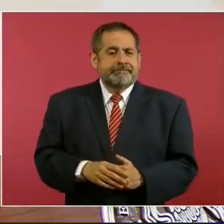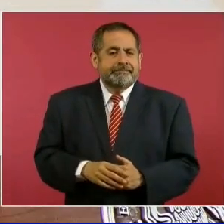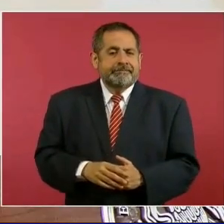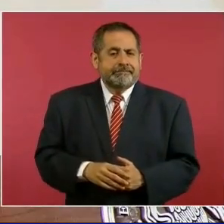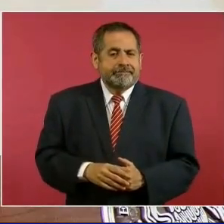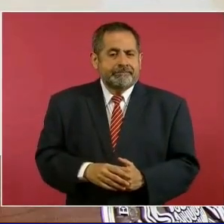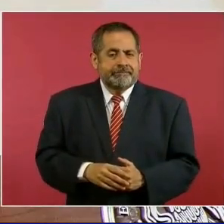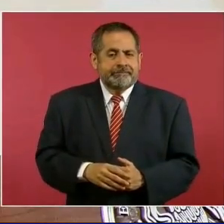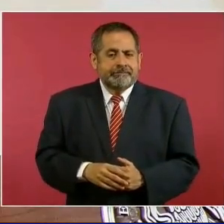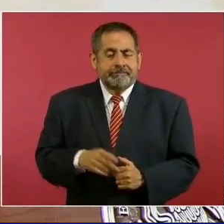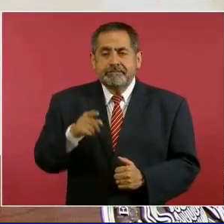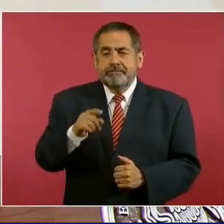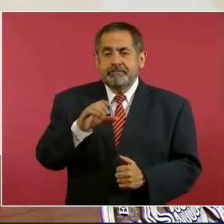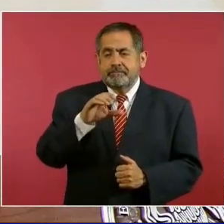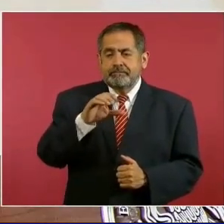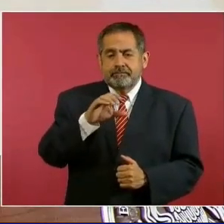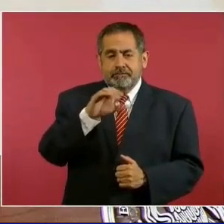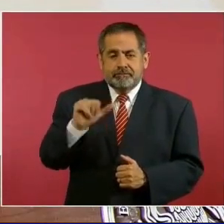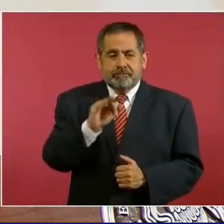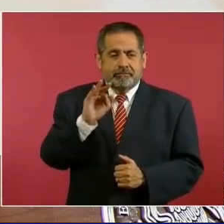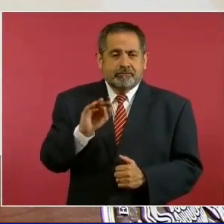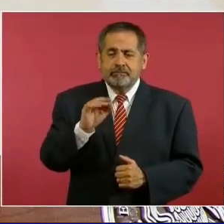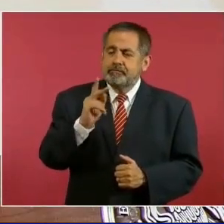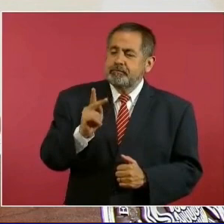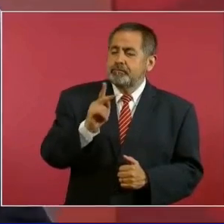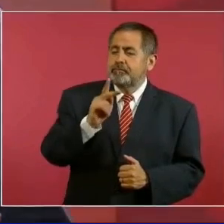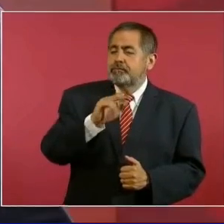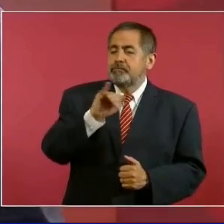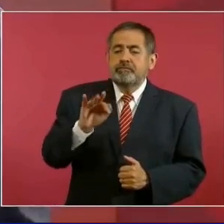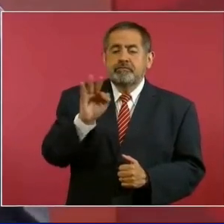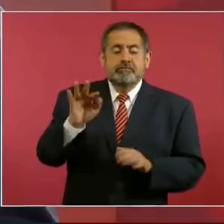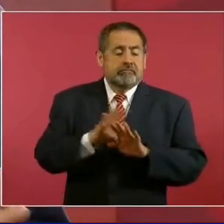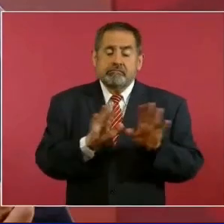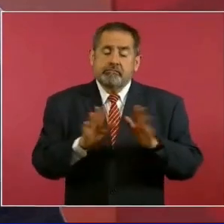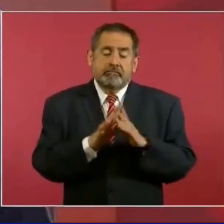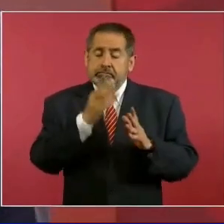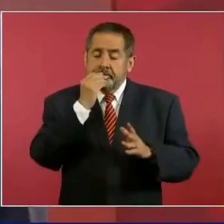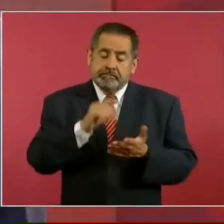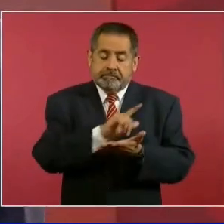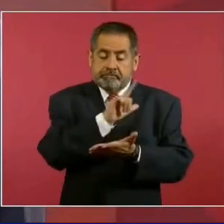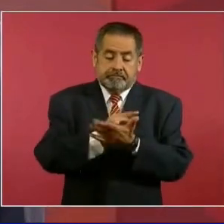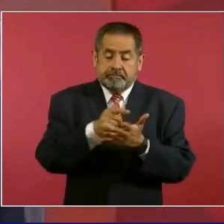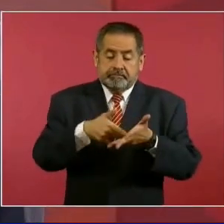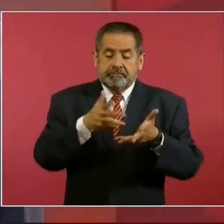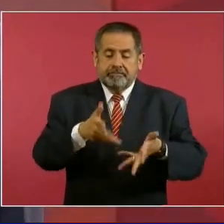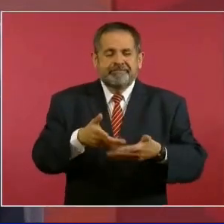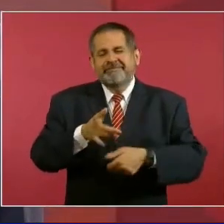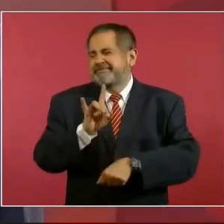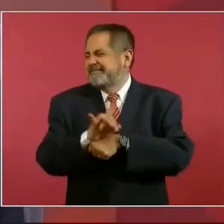y el Poder Judicial, ¿no? La ley es la ley. Y toda esa simulación.